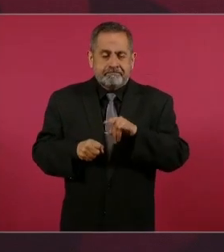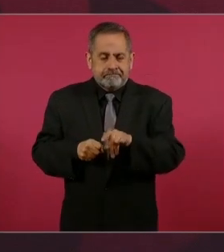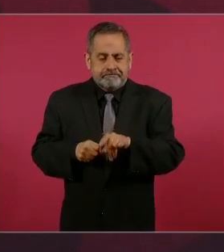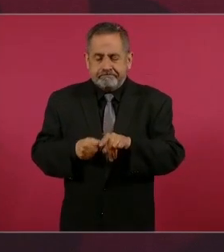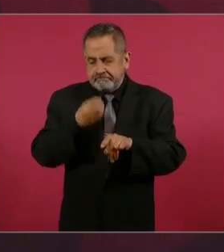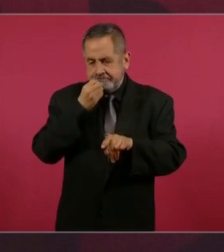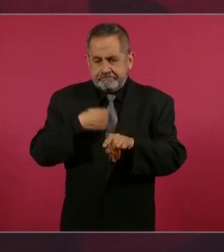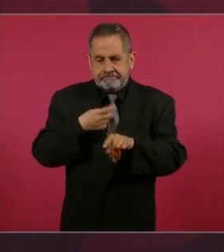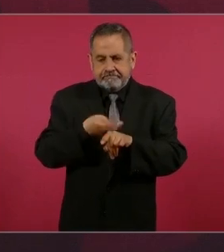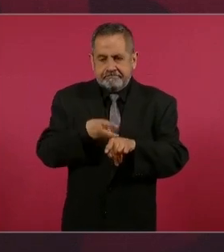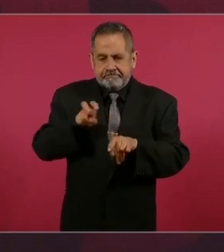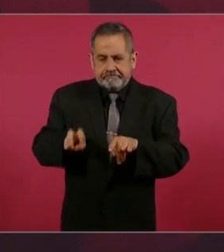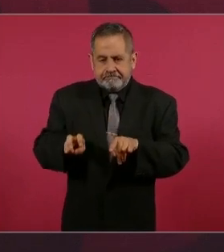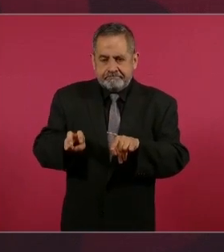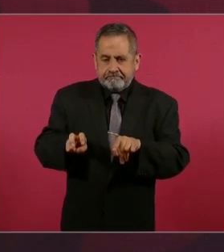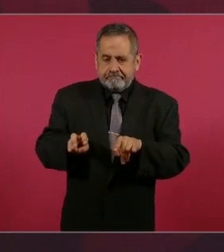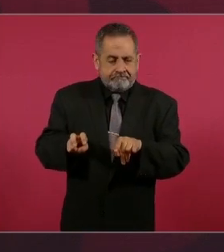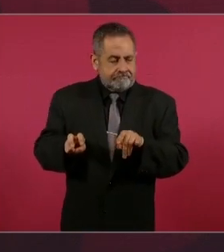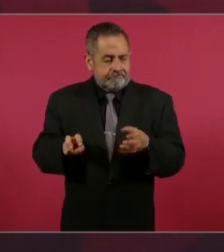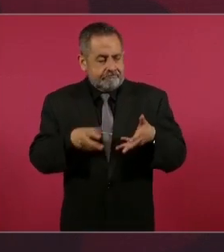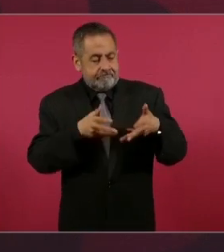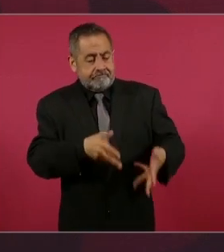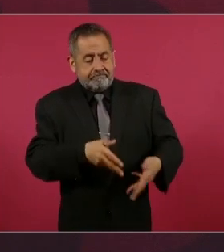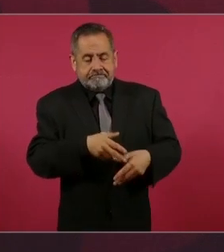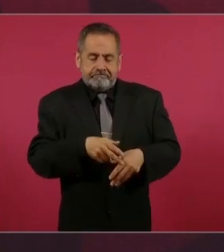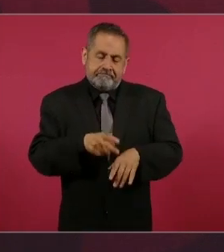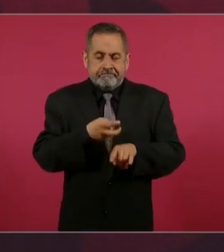porque una ya no quiso